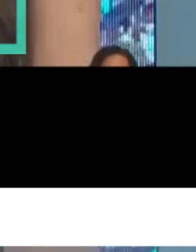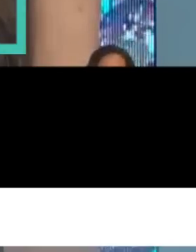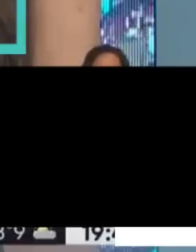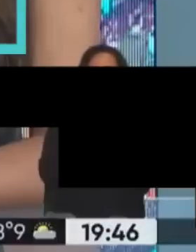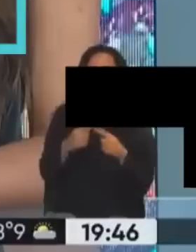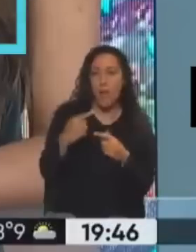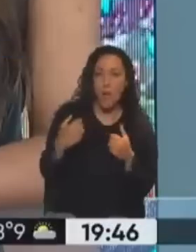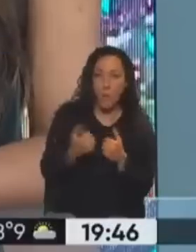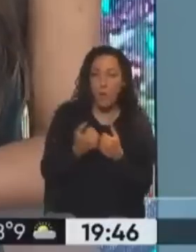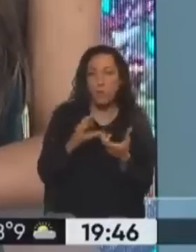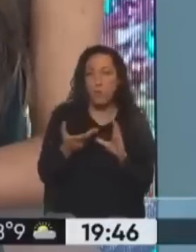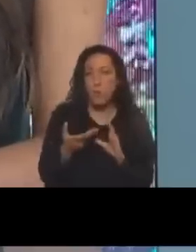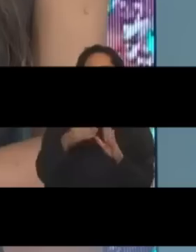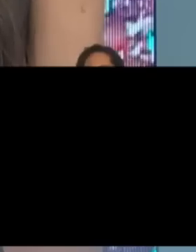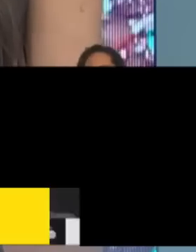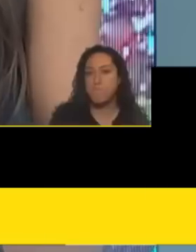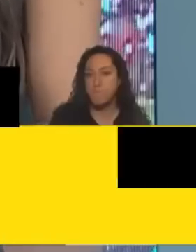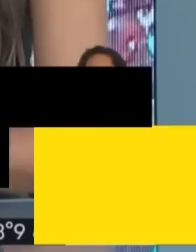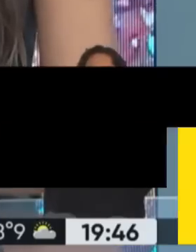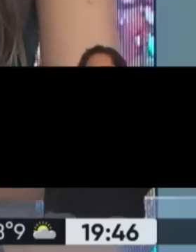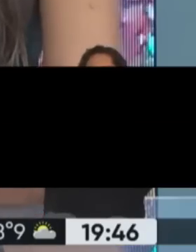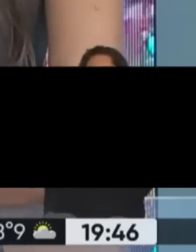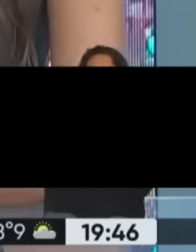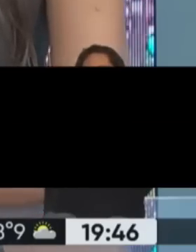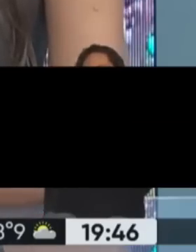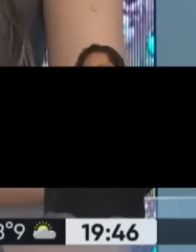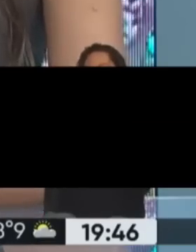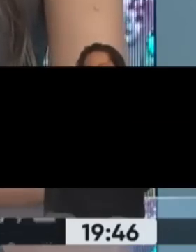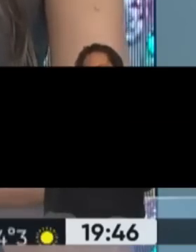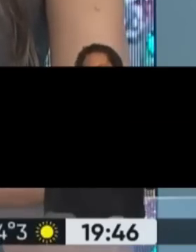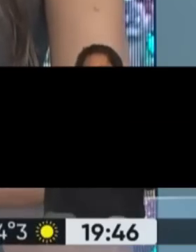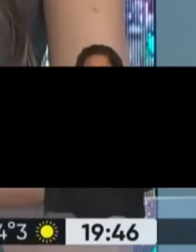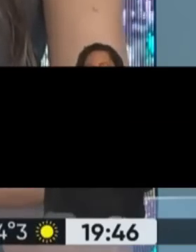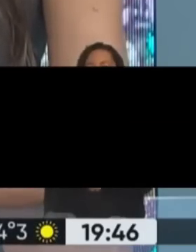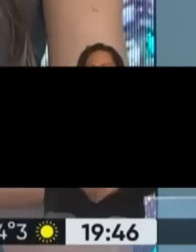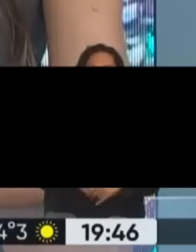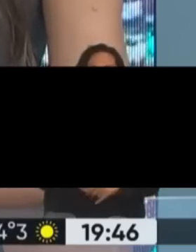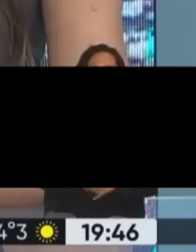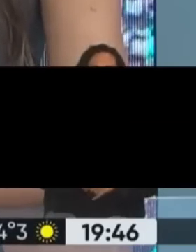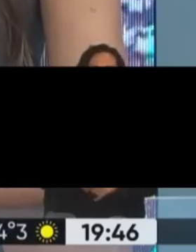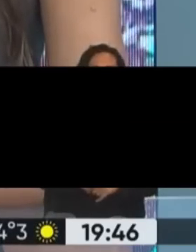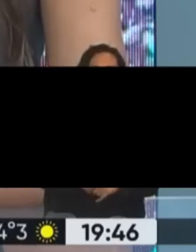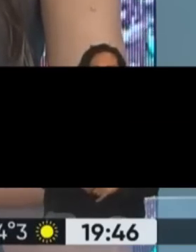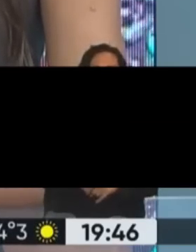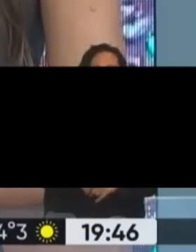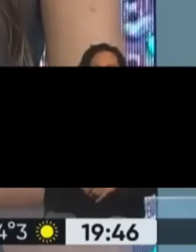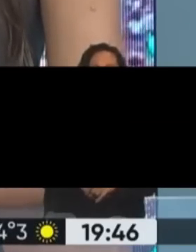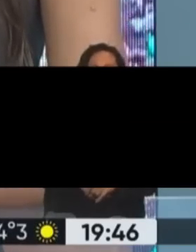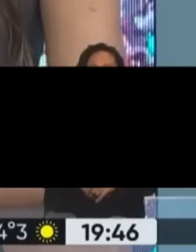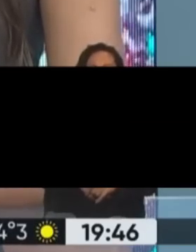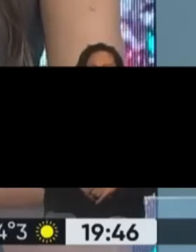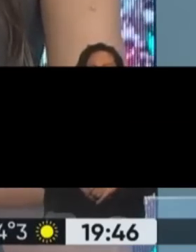por el porcentaje resultante de la ley de movilidad. Además, este cronograma de febrero presentará modificaciones